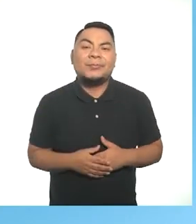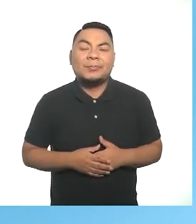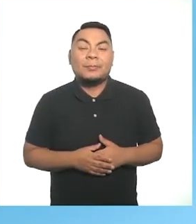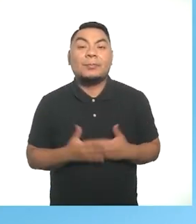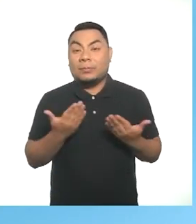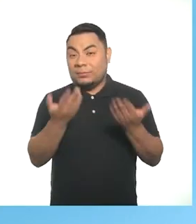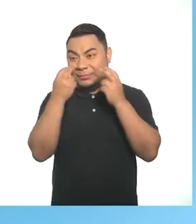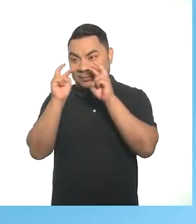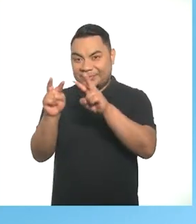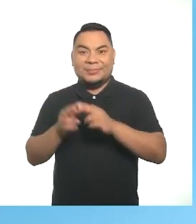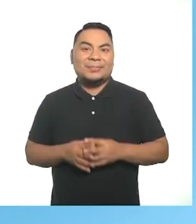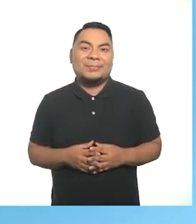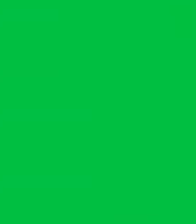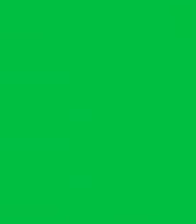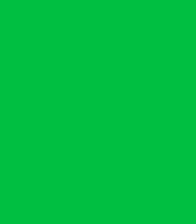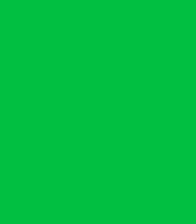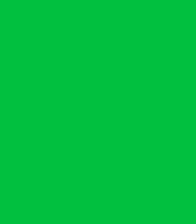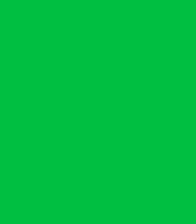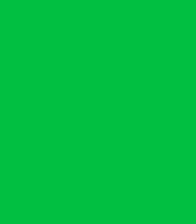www.aprendoencasa.p. ¡Vamos a verlo!